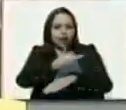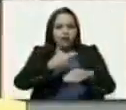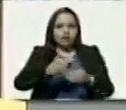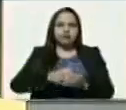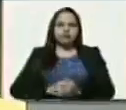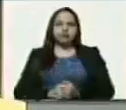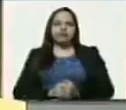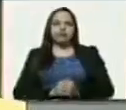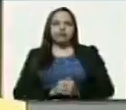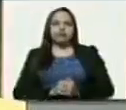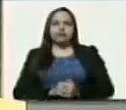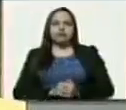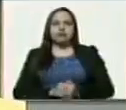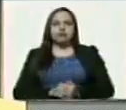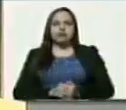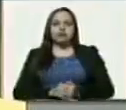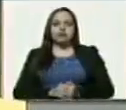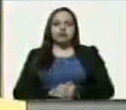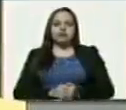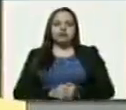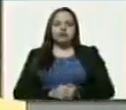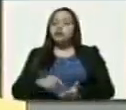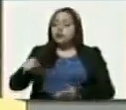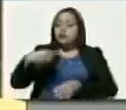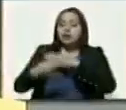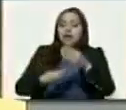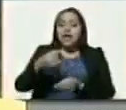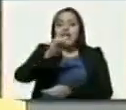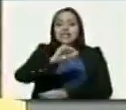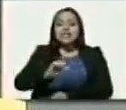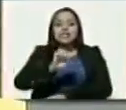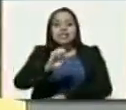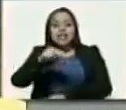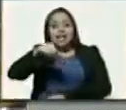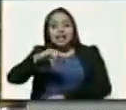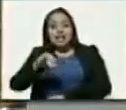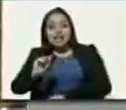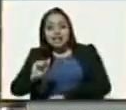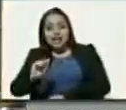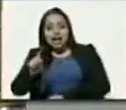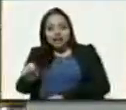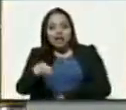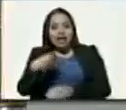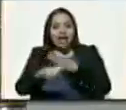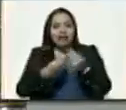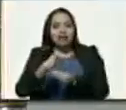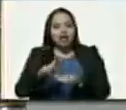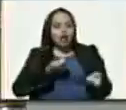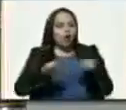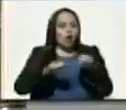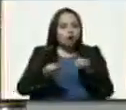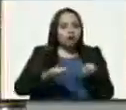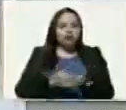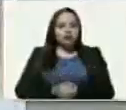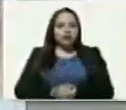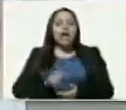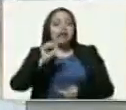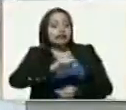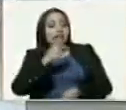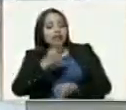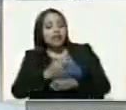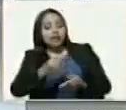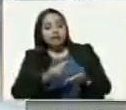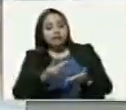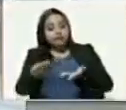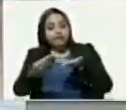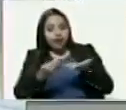juego los operativos del CENIAP para poner orden allí en cuanto a la... No, y exigir la factura, quien realiza la entrega de factura por parte de los comerciantes,